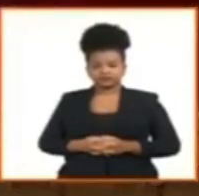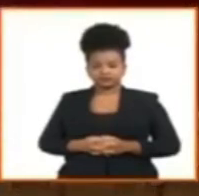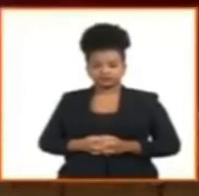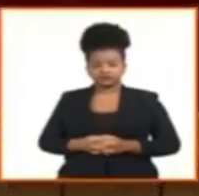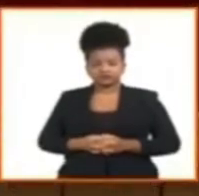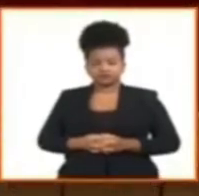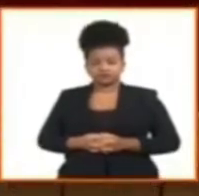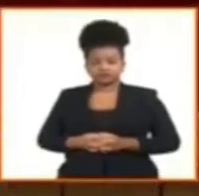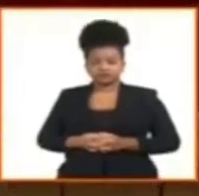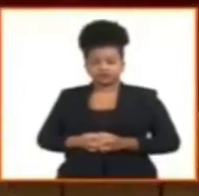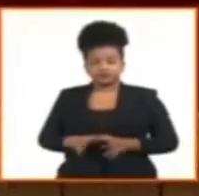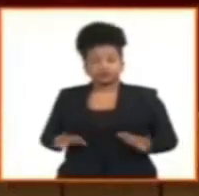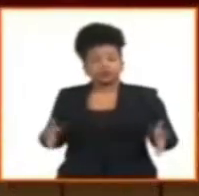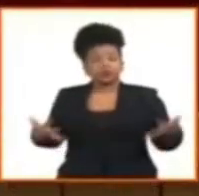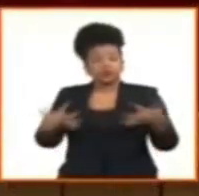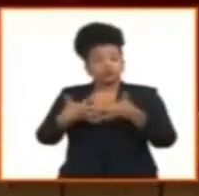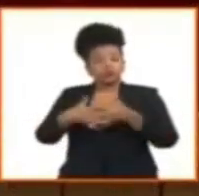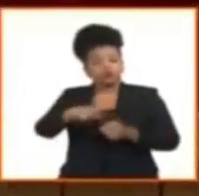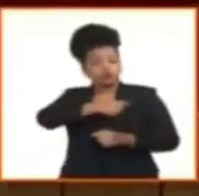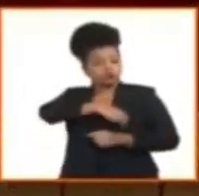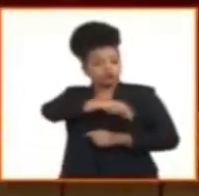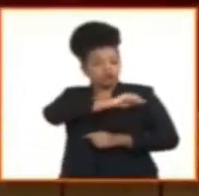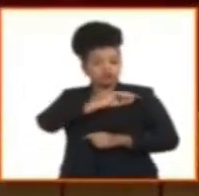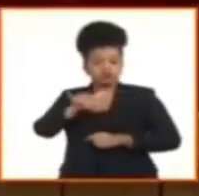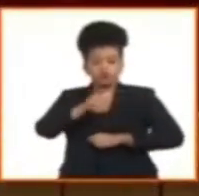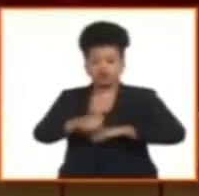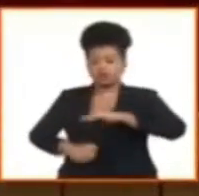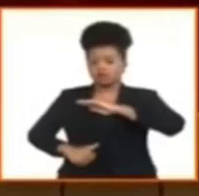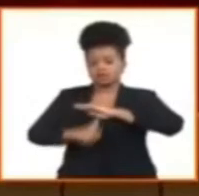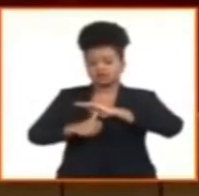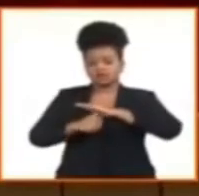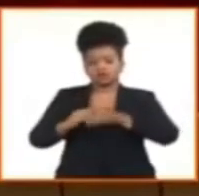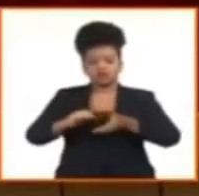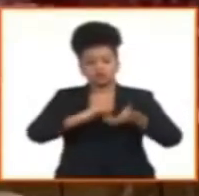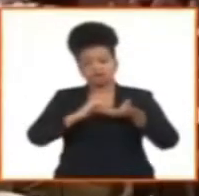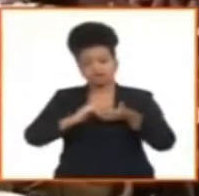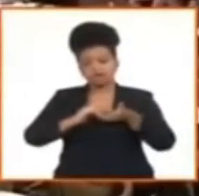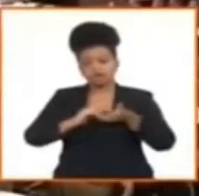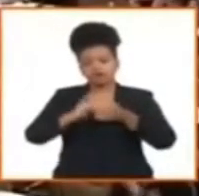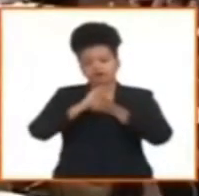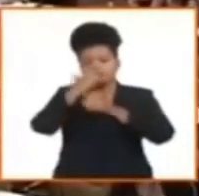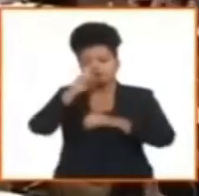de su pueblo y a su legítimo presidente, el compañero Nicolás Maduro Moros.